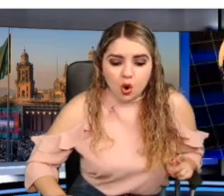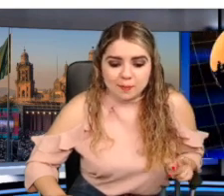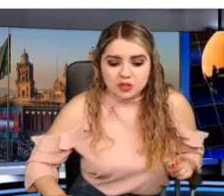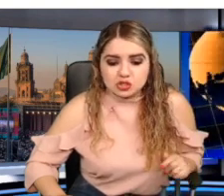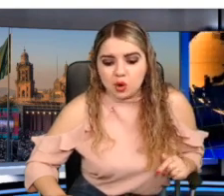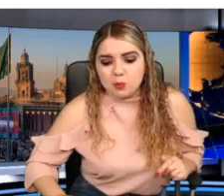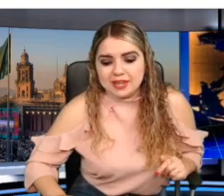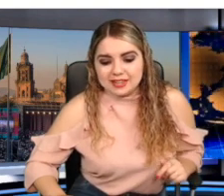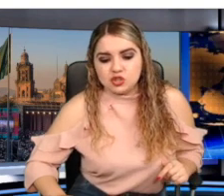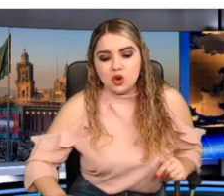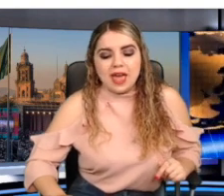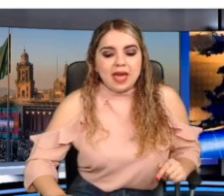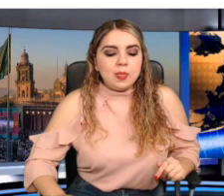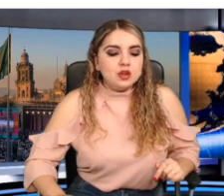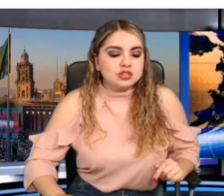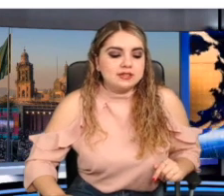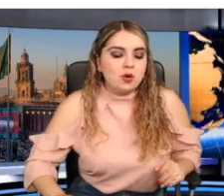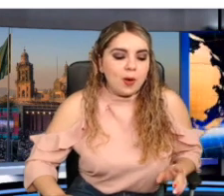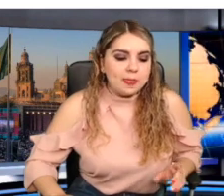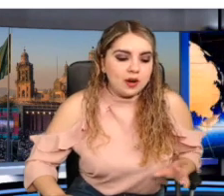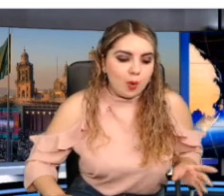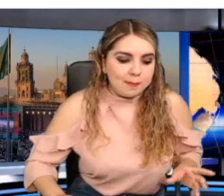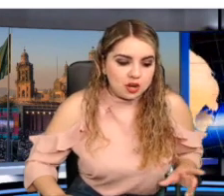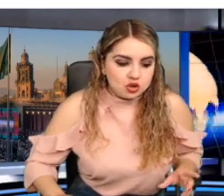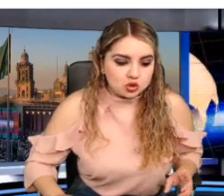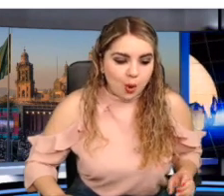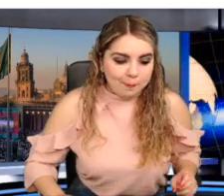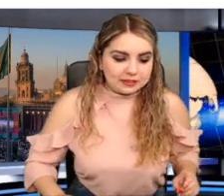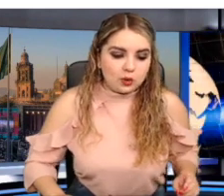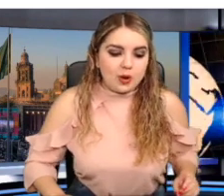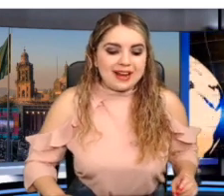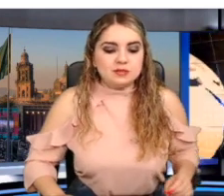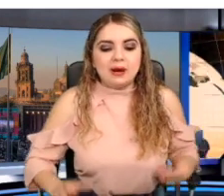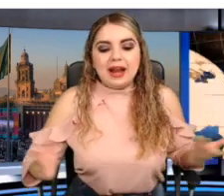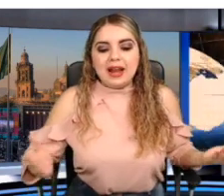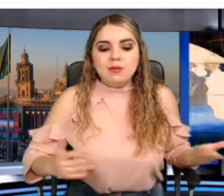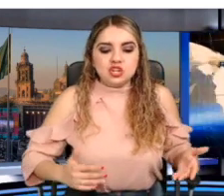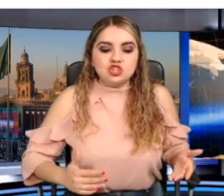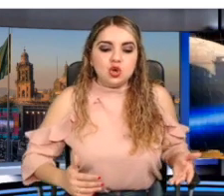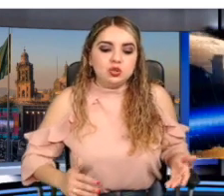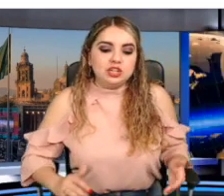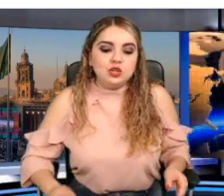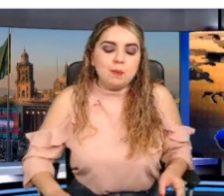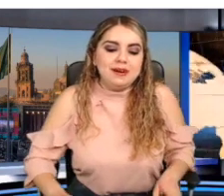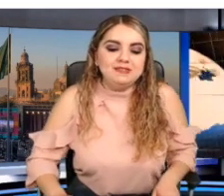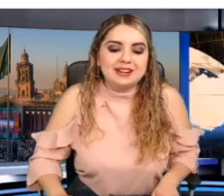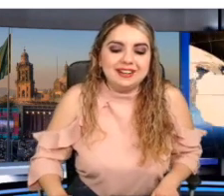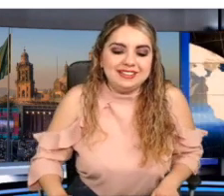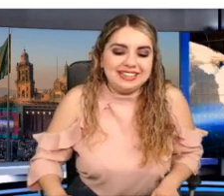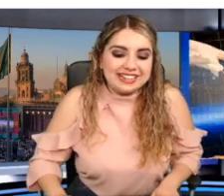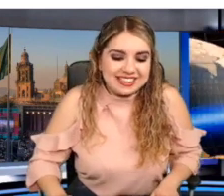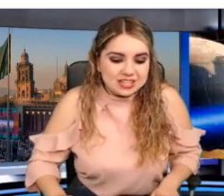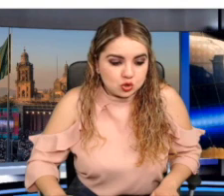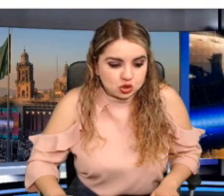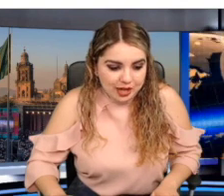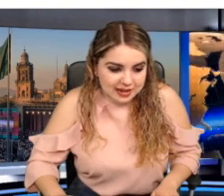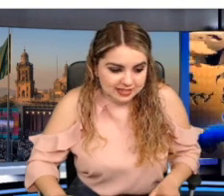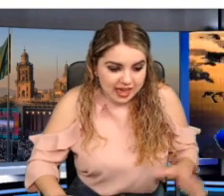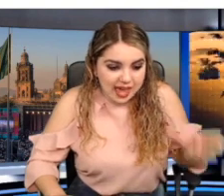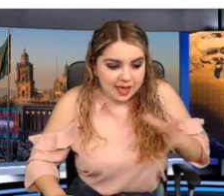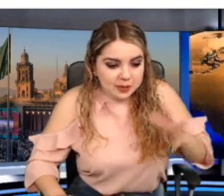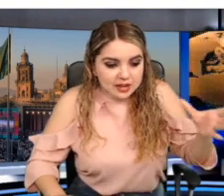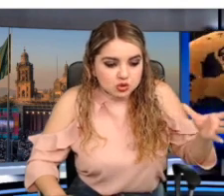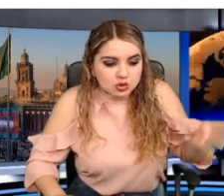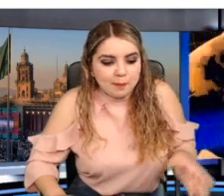107,945,244 pesos con medios de comunicación, entre los que se encuentran convenios con particulares para la elaboración de contenido para internet y redes